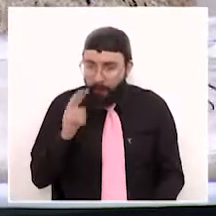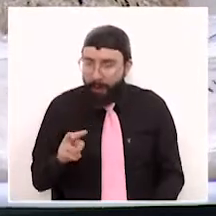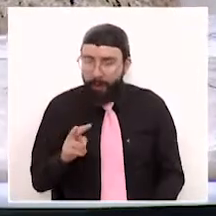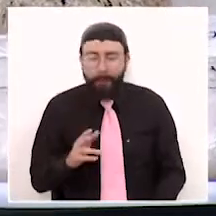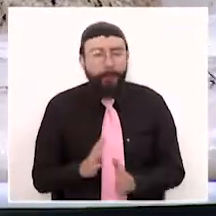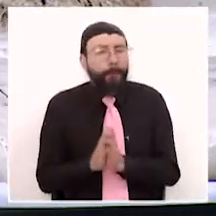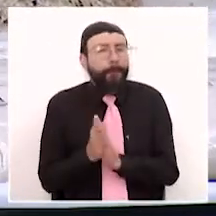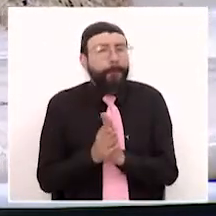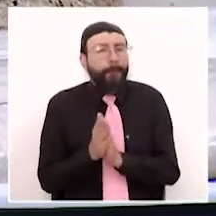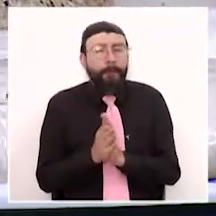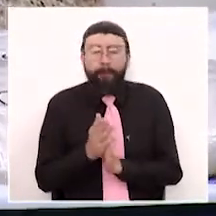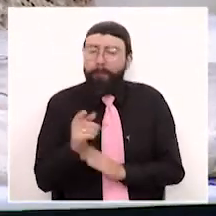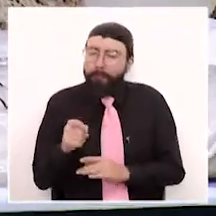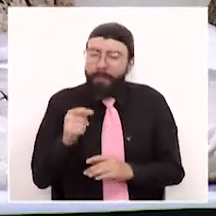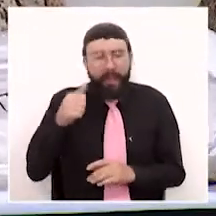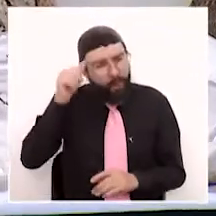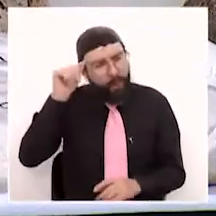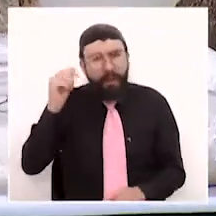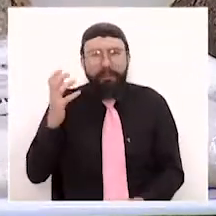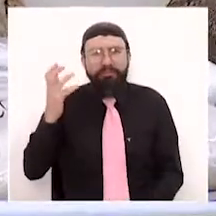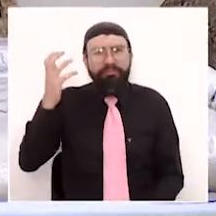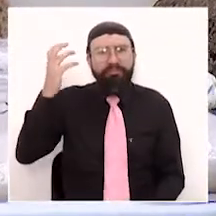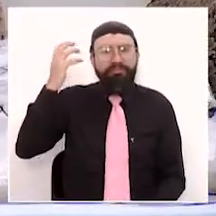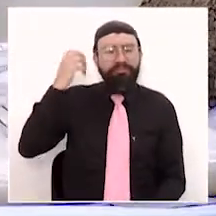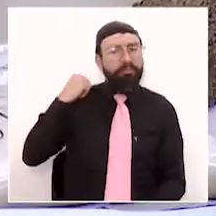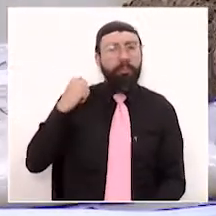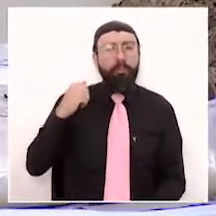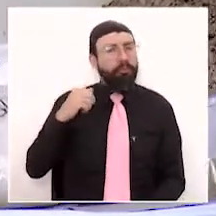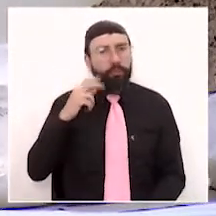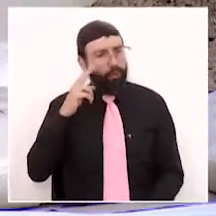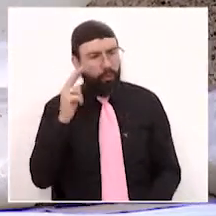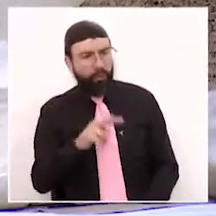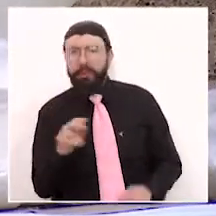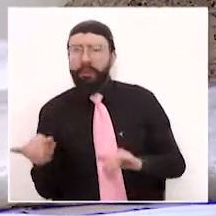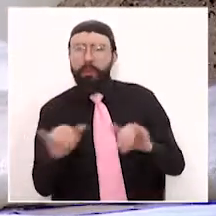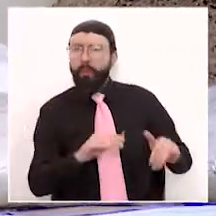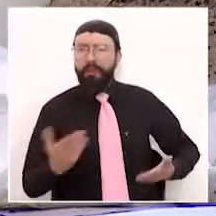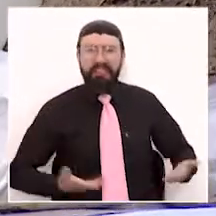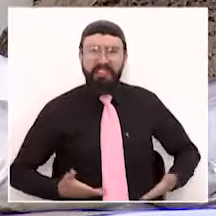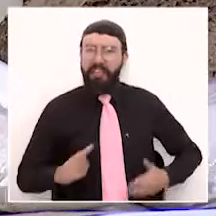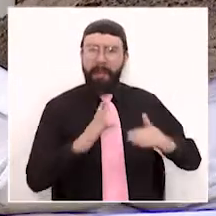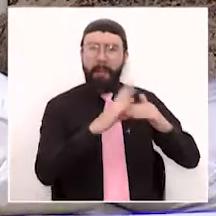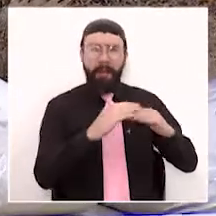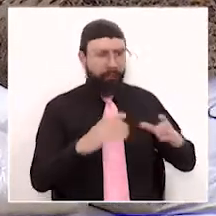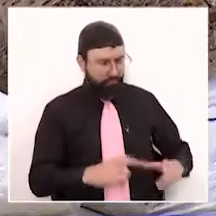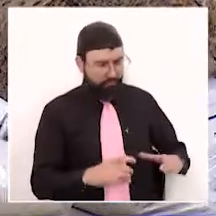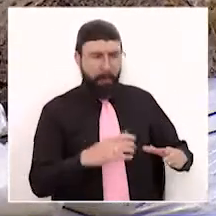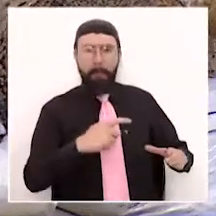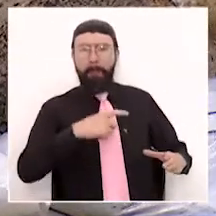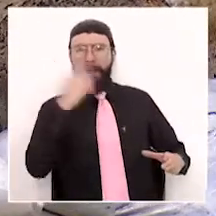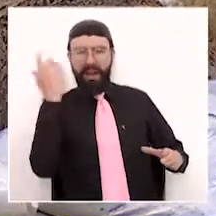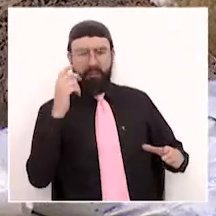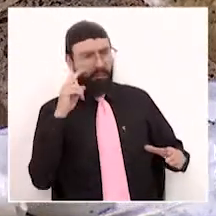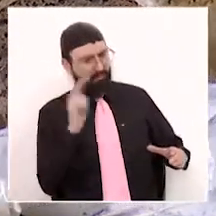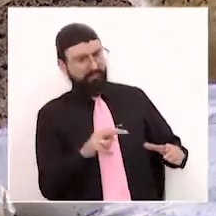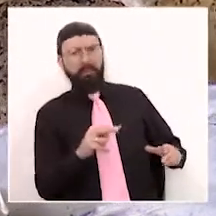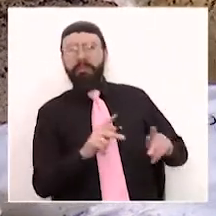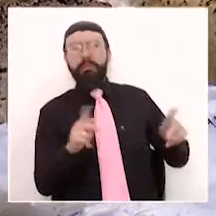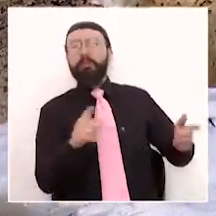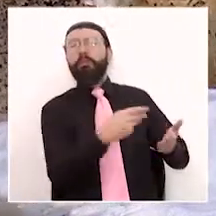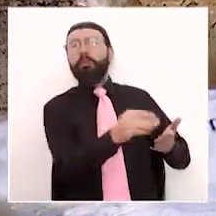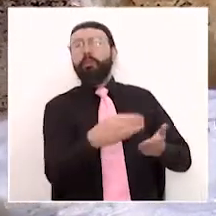como a las eras antiguas, porque no se ve como de pronto un pan de panadería común, de esos panes blancos que muchas veces las personas están